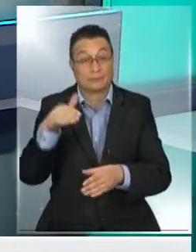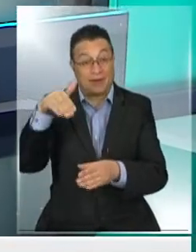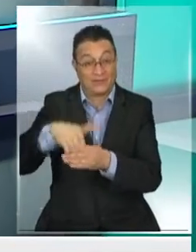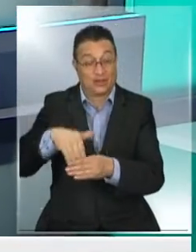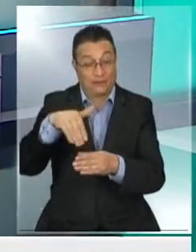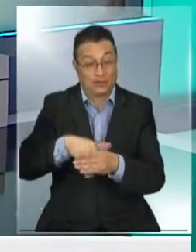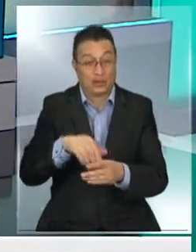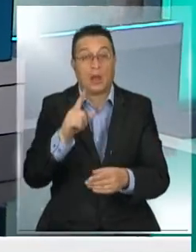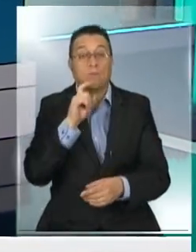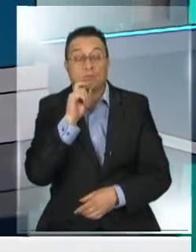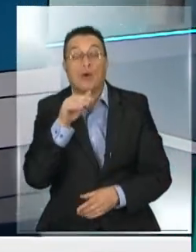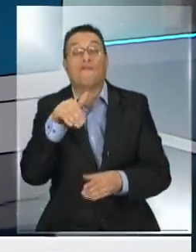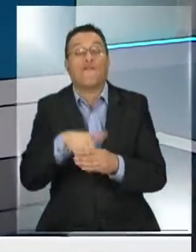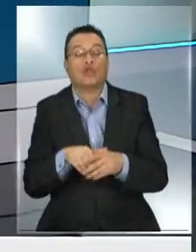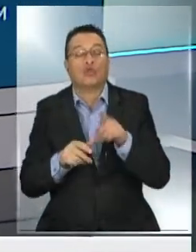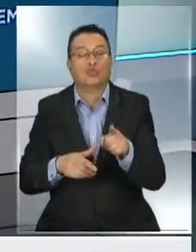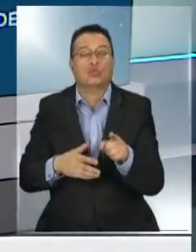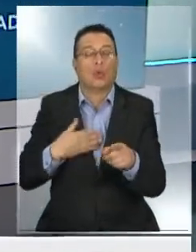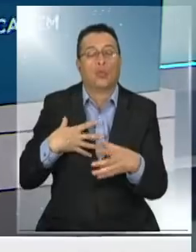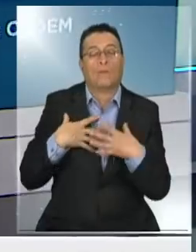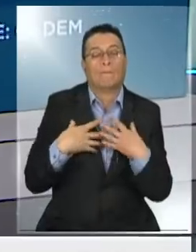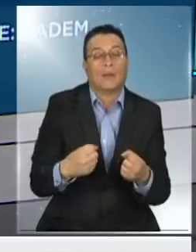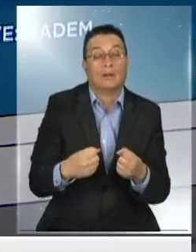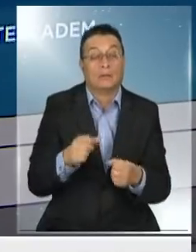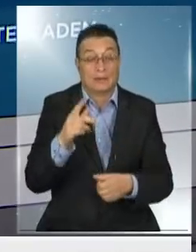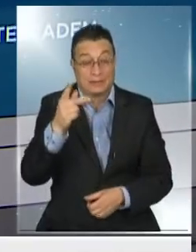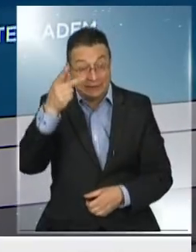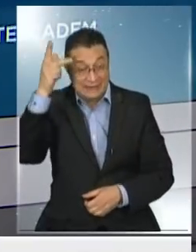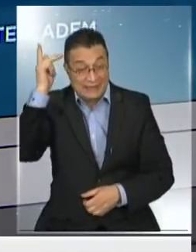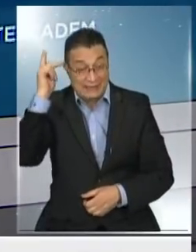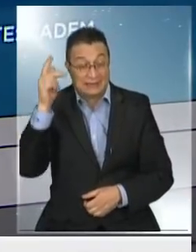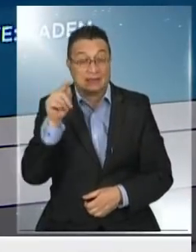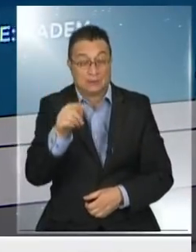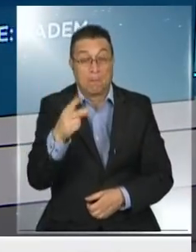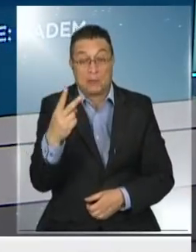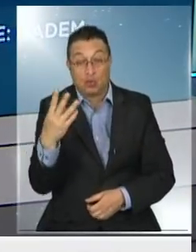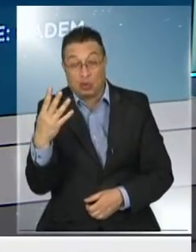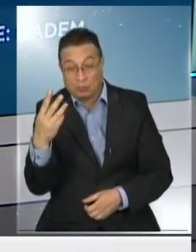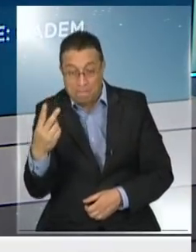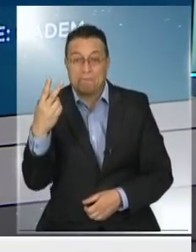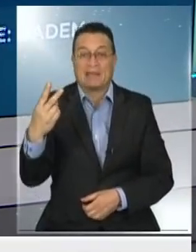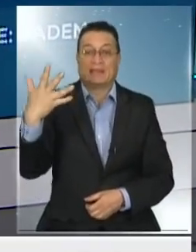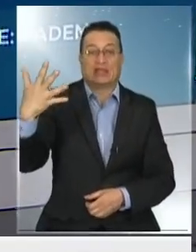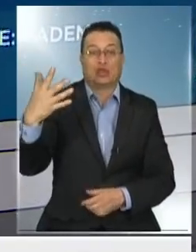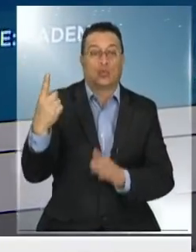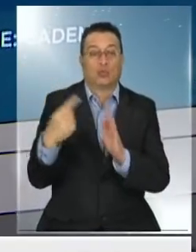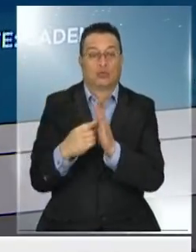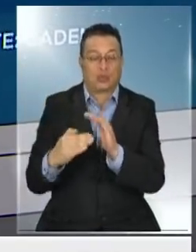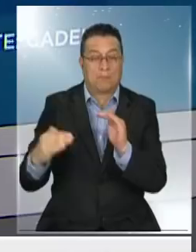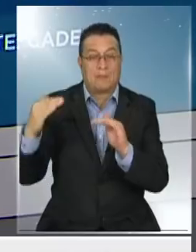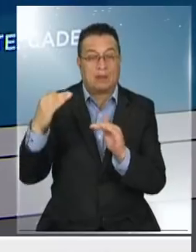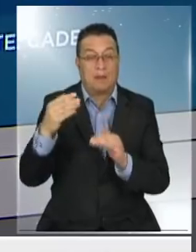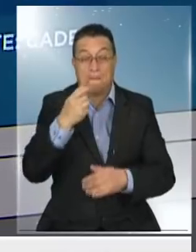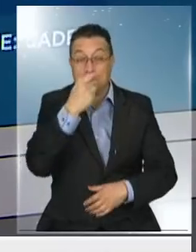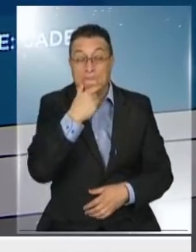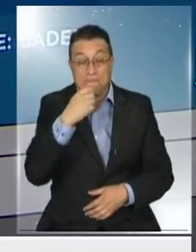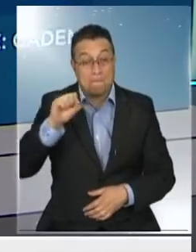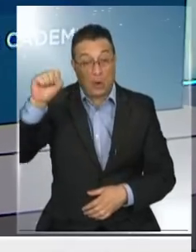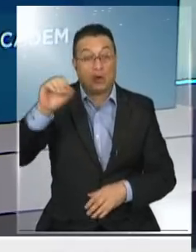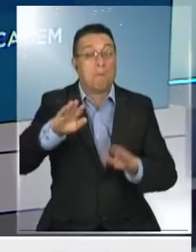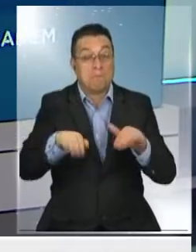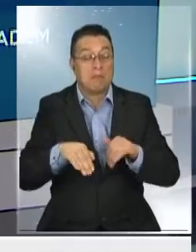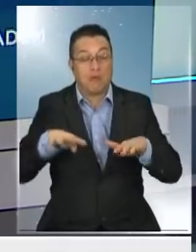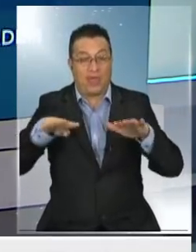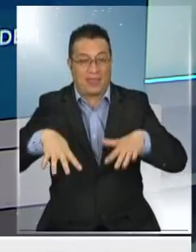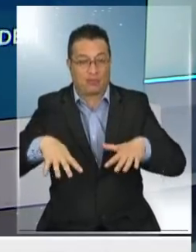voto, es decir, por quién votaría usted si las elecciones fueran el domingo, José Antonio Kast subió un punto de 24 a 25% y está ahí. Gabriel Boric se mantiene un